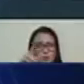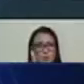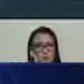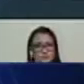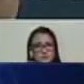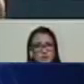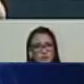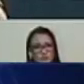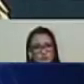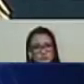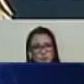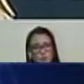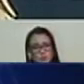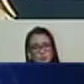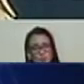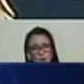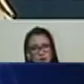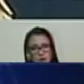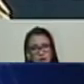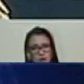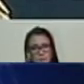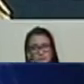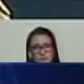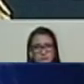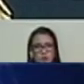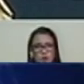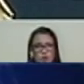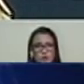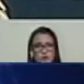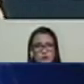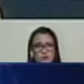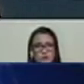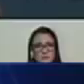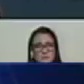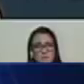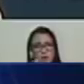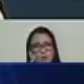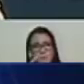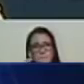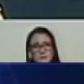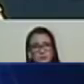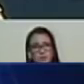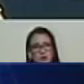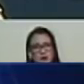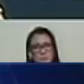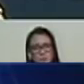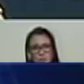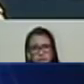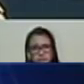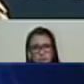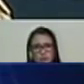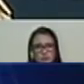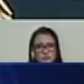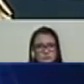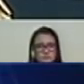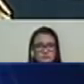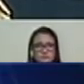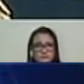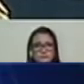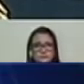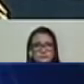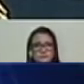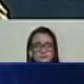que ya estaba probada y que ha demostrado su inmensa eficiencia. Es como que nosotros dijéramos